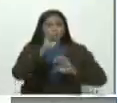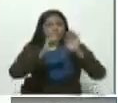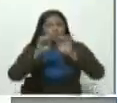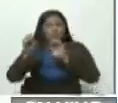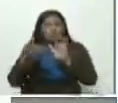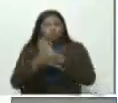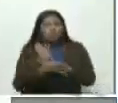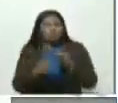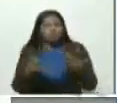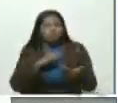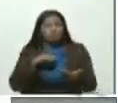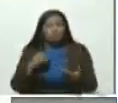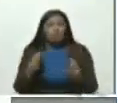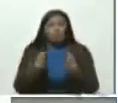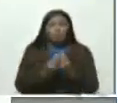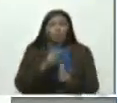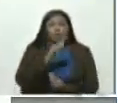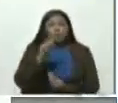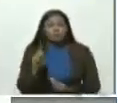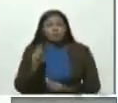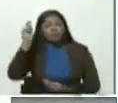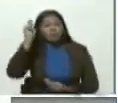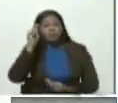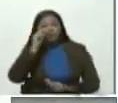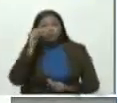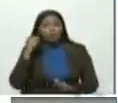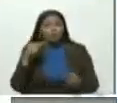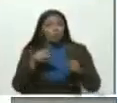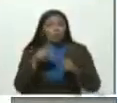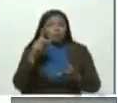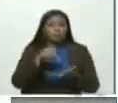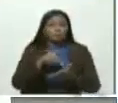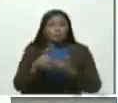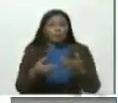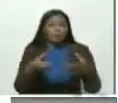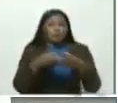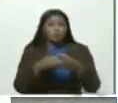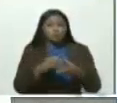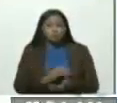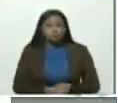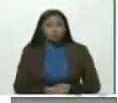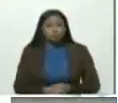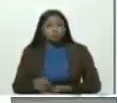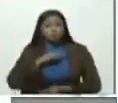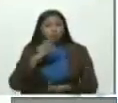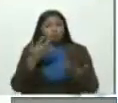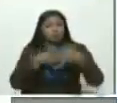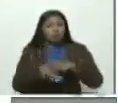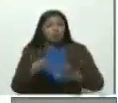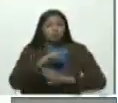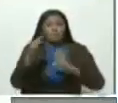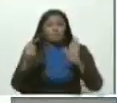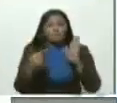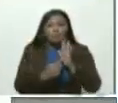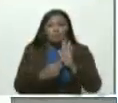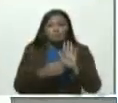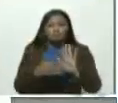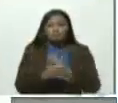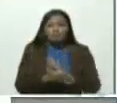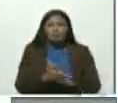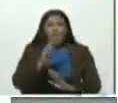que junto a los 11 diputados y diputadas que están en esta comisión preliminar integren, complementen